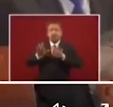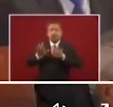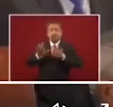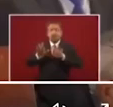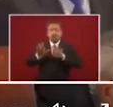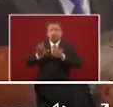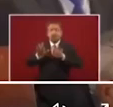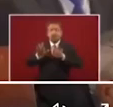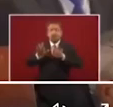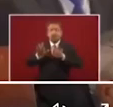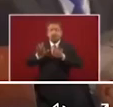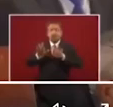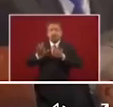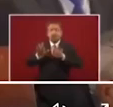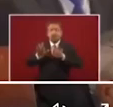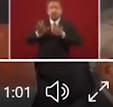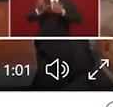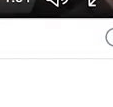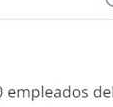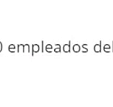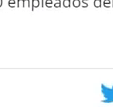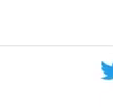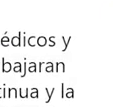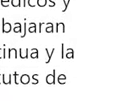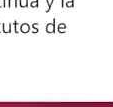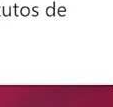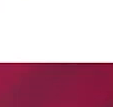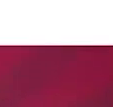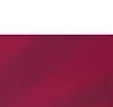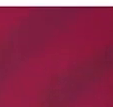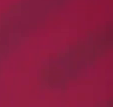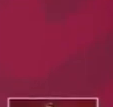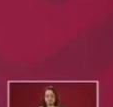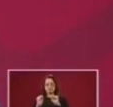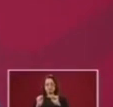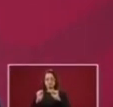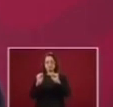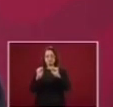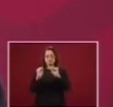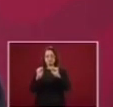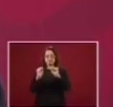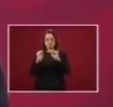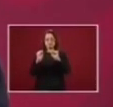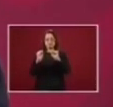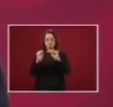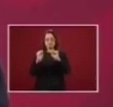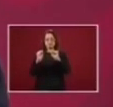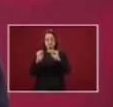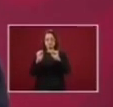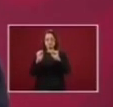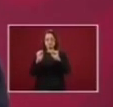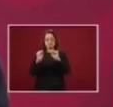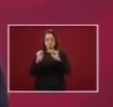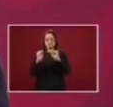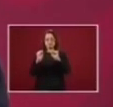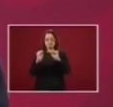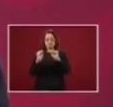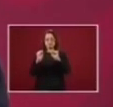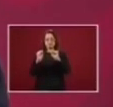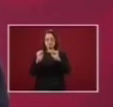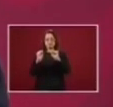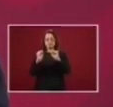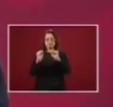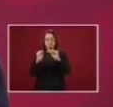Obrador cuestionando este tema, ¿no? ¿Cómo va a llegar el gobierno a esta promesa que